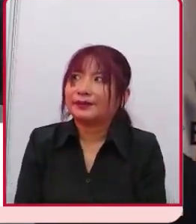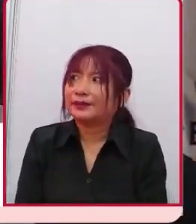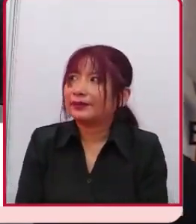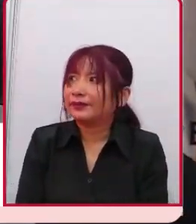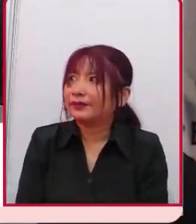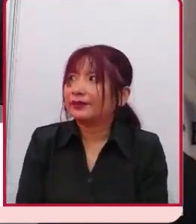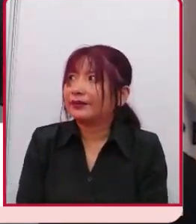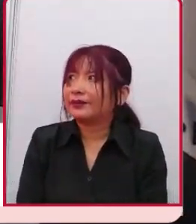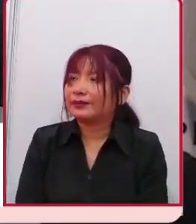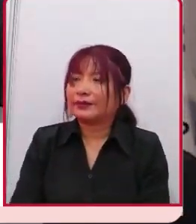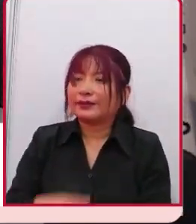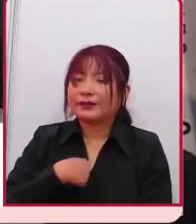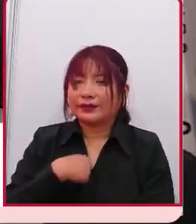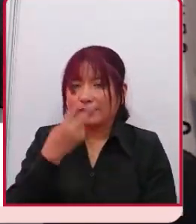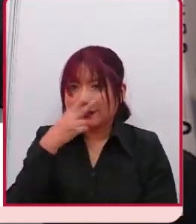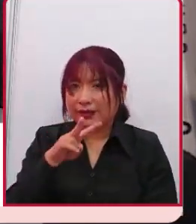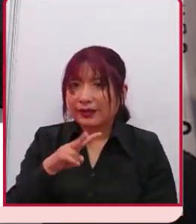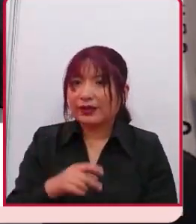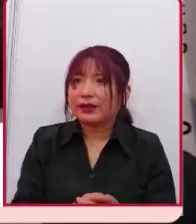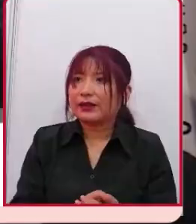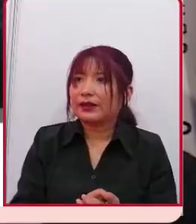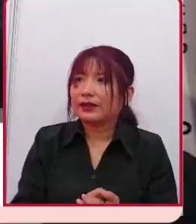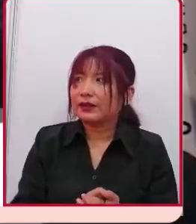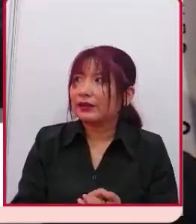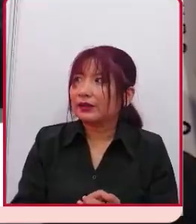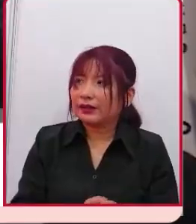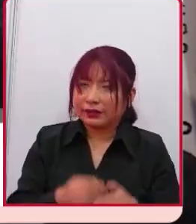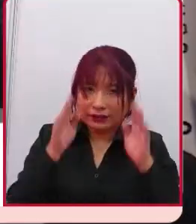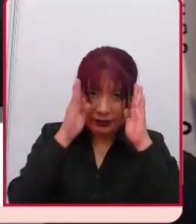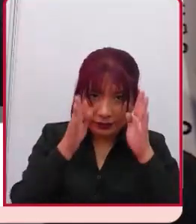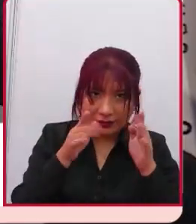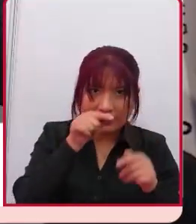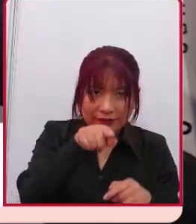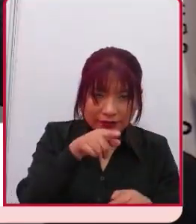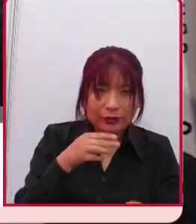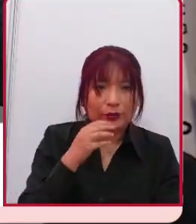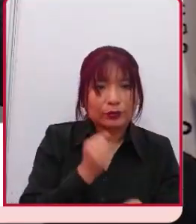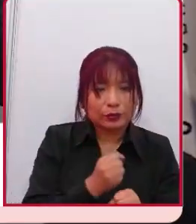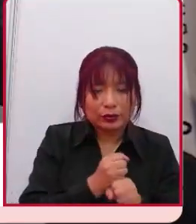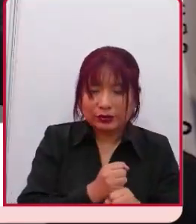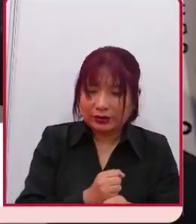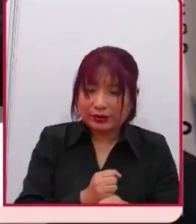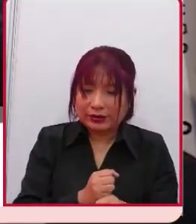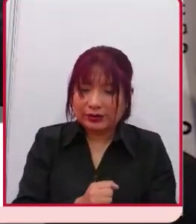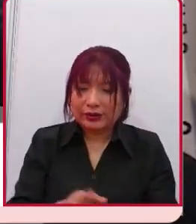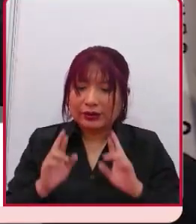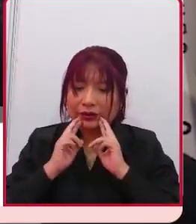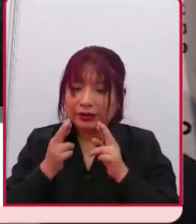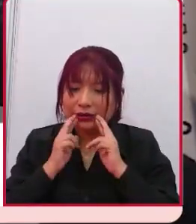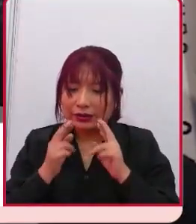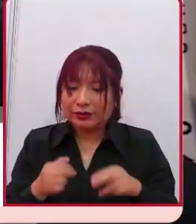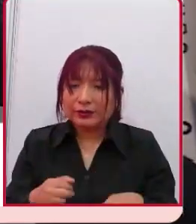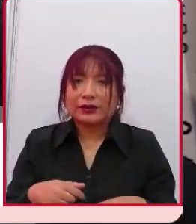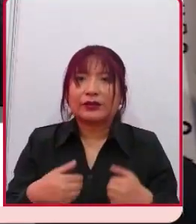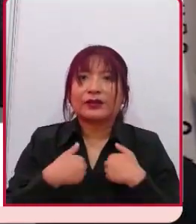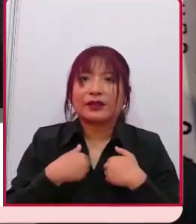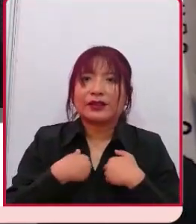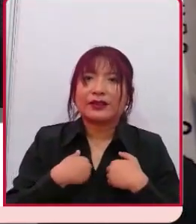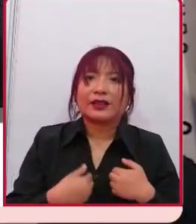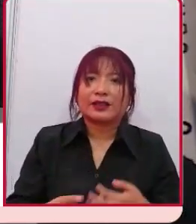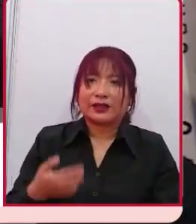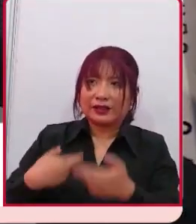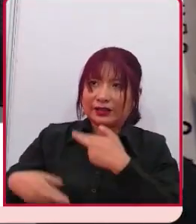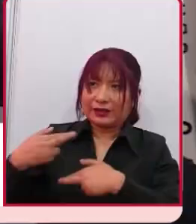He visto detenidamente tu trabajo respecto a los resultados que has obtenido en la recuperación y